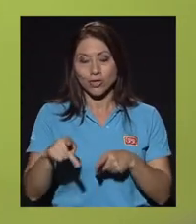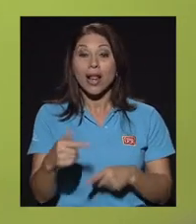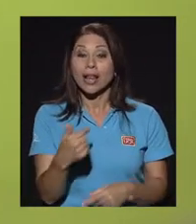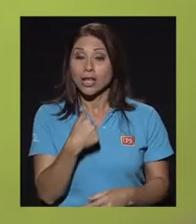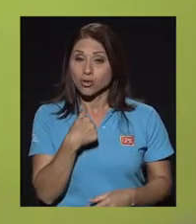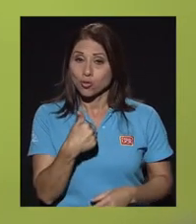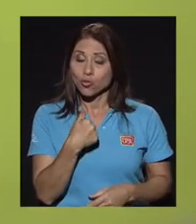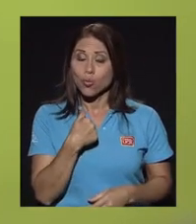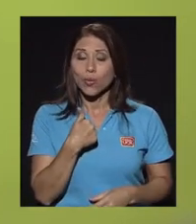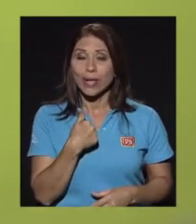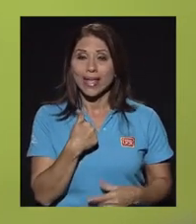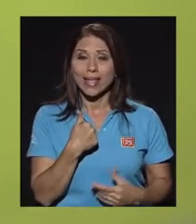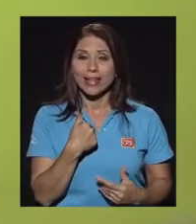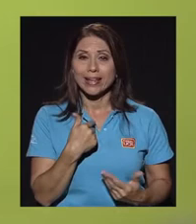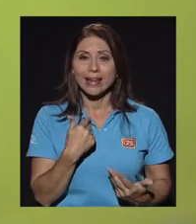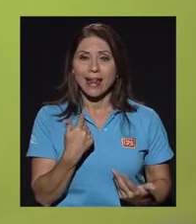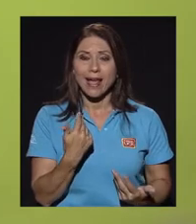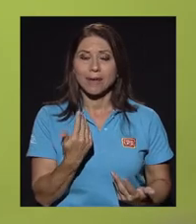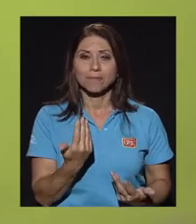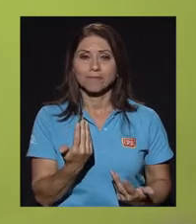la